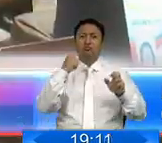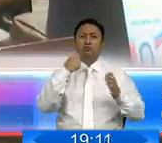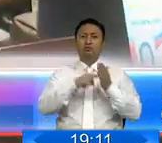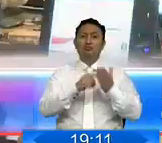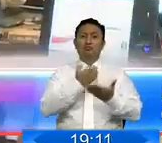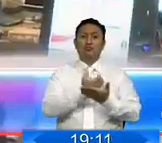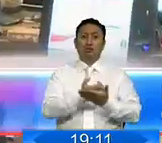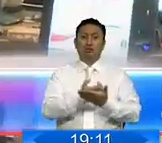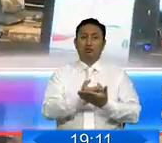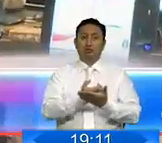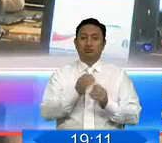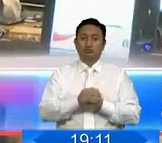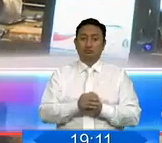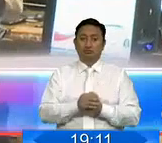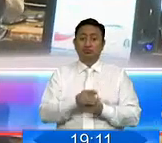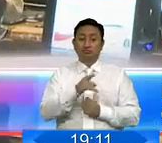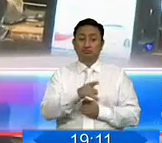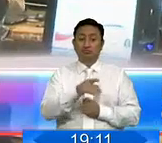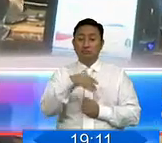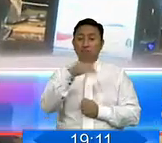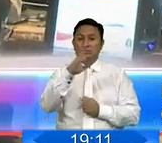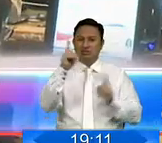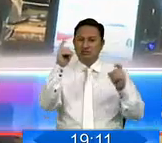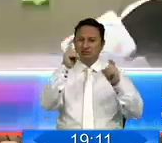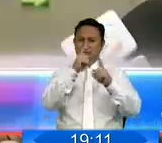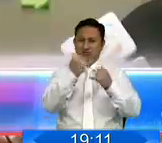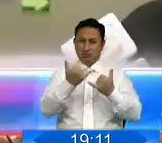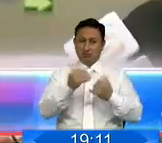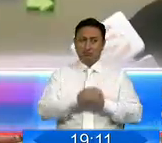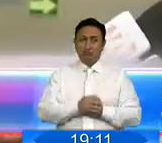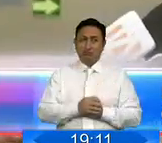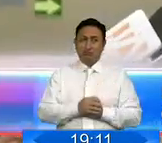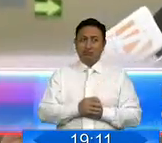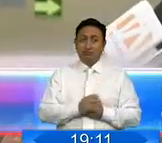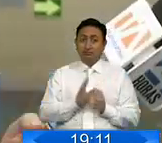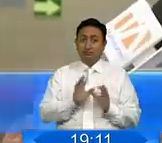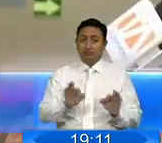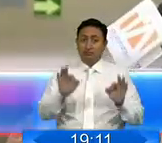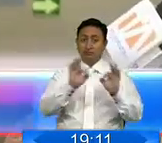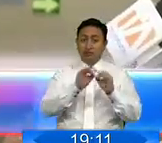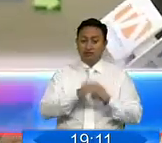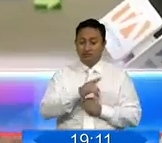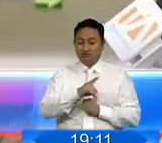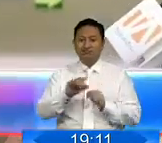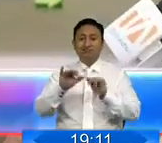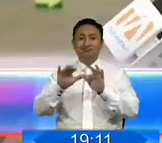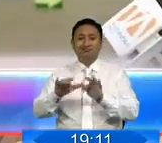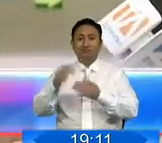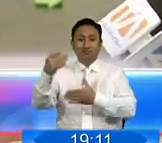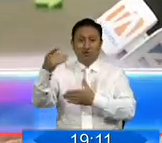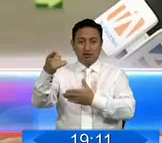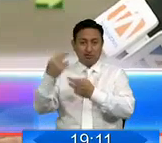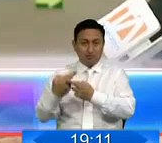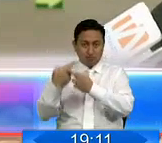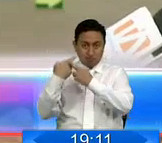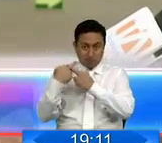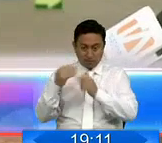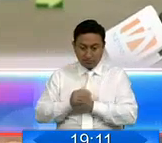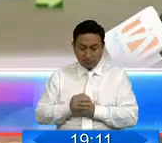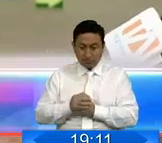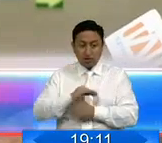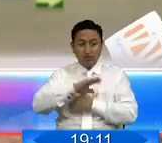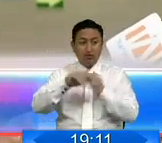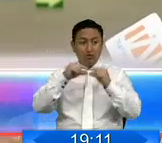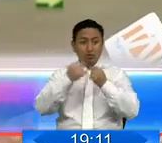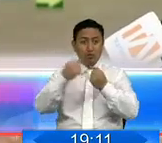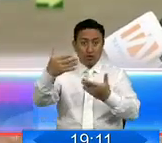económico, pues es el más complejo actualmente. Creo que es importante que la secretaria de la política encargada pueda dialogar con todos los sectores